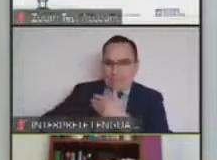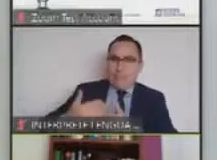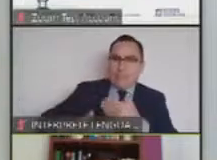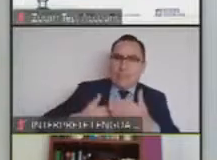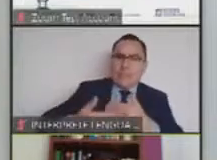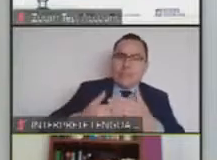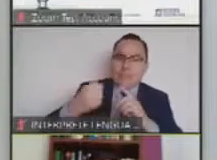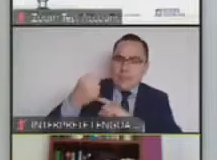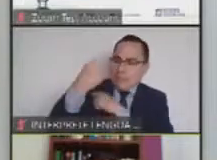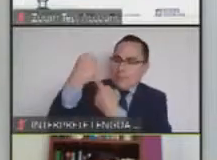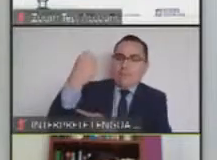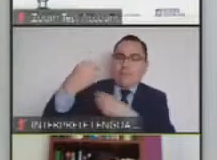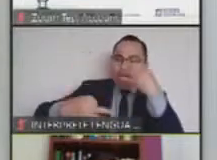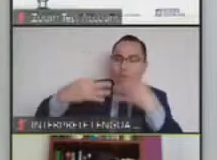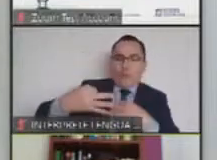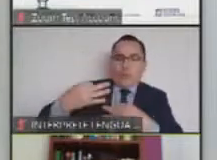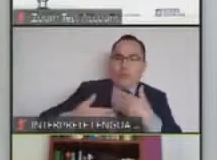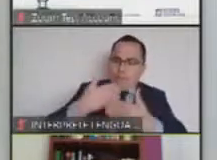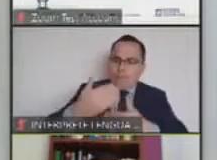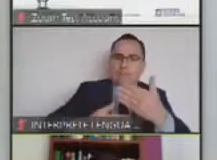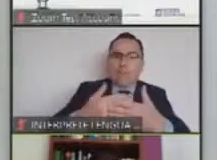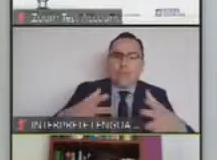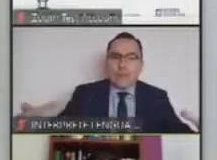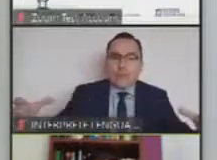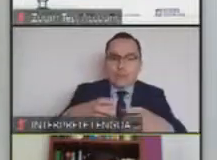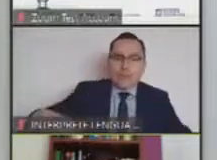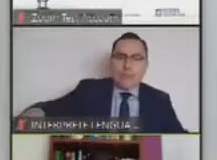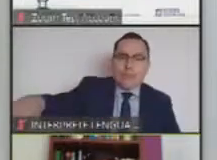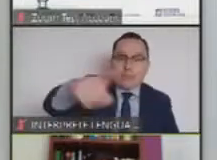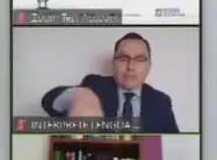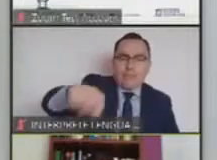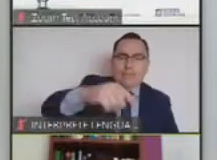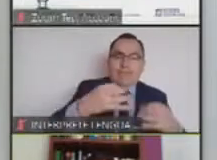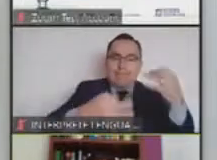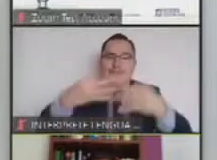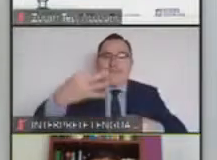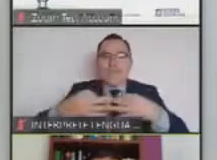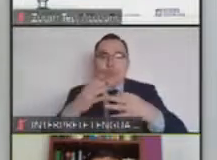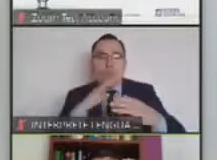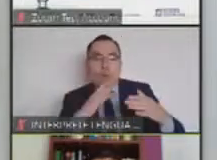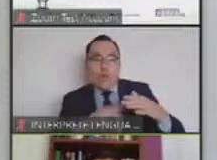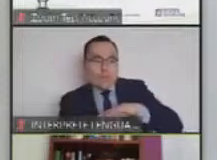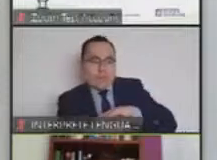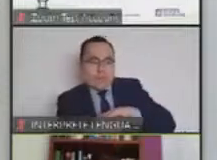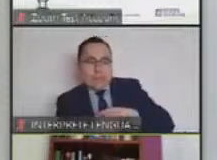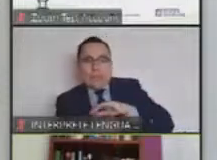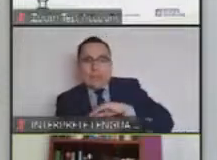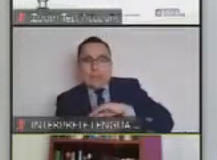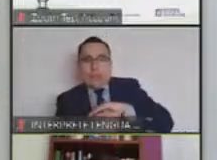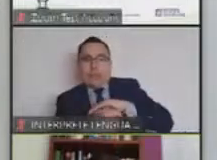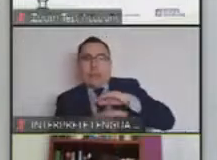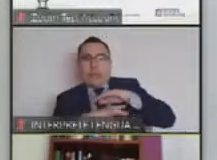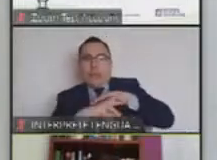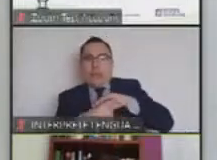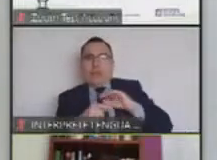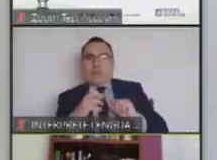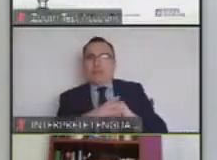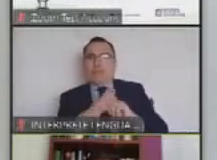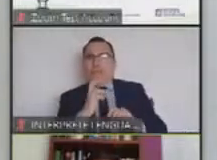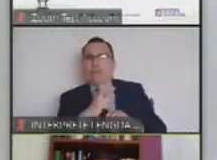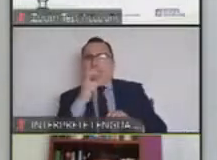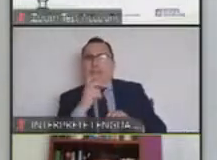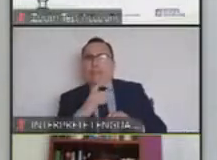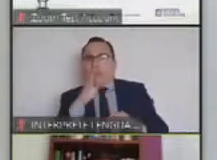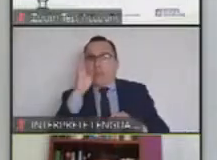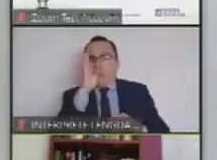principios de probidad y transparencia en la Administración de Justicia y con ello prevenir y combatir la corrupción en su interior.